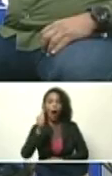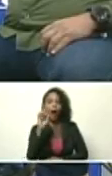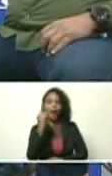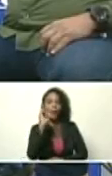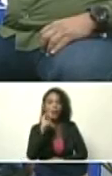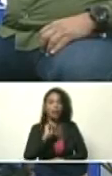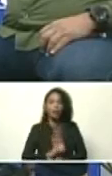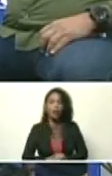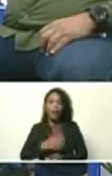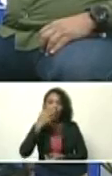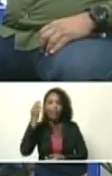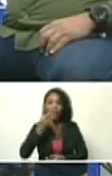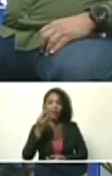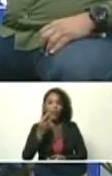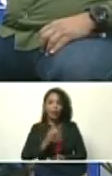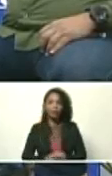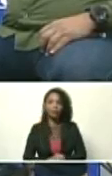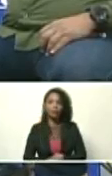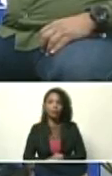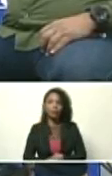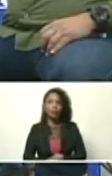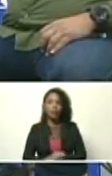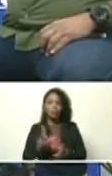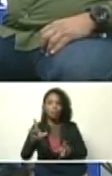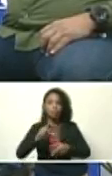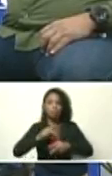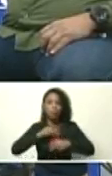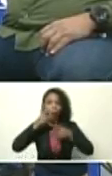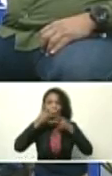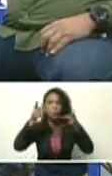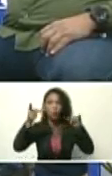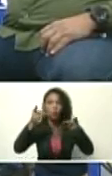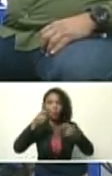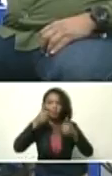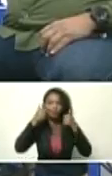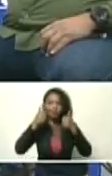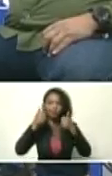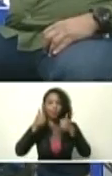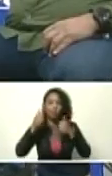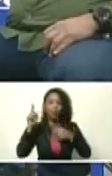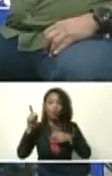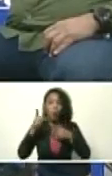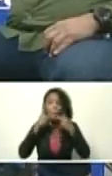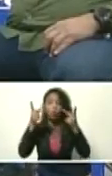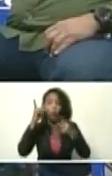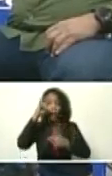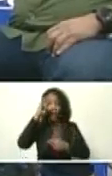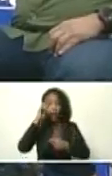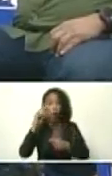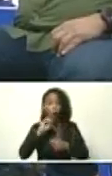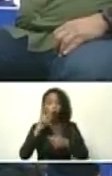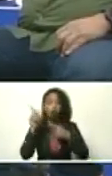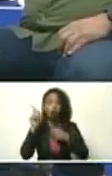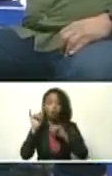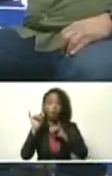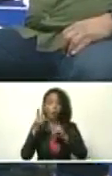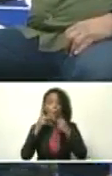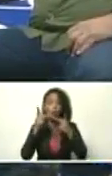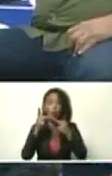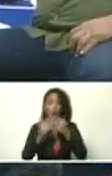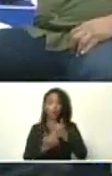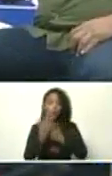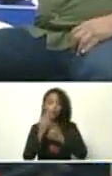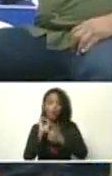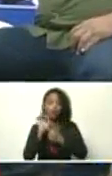Y de verdad que, bueno, la aceptación en el público ha sido muy buena. ¿Pagas publicidad en el Instagram o publicas en tu muro la...? Sí,